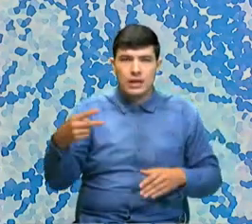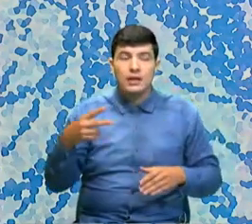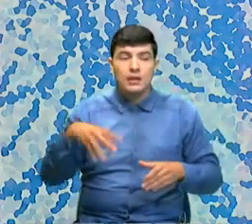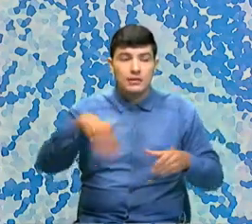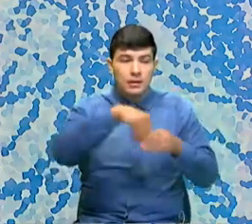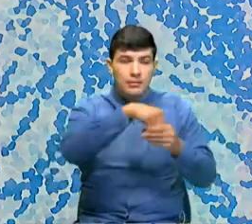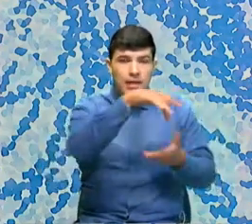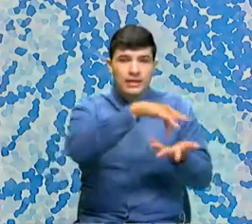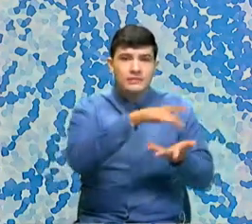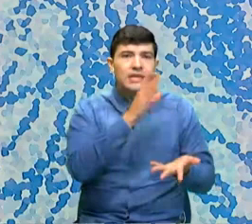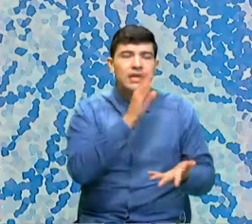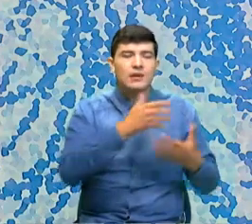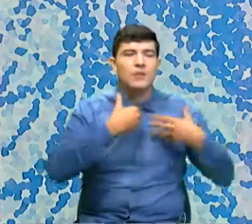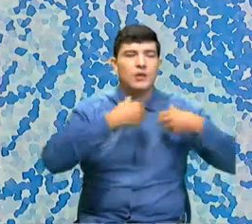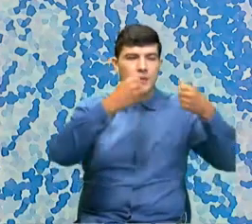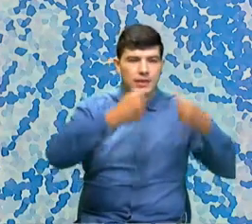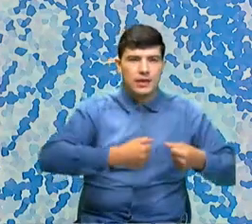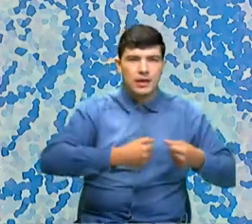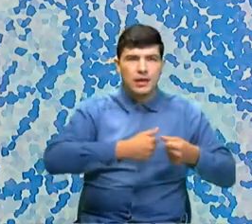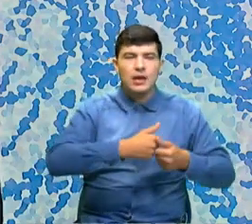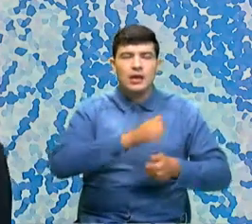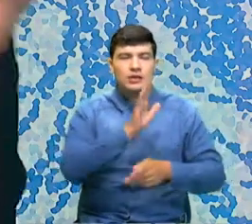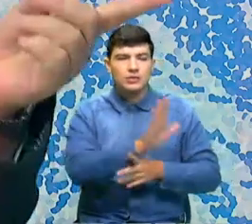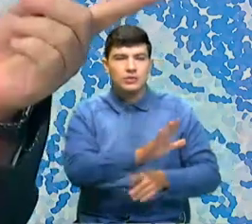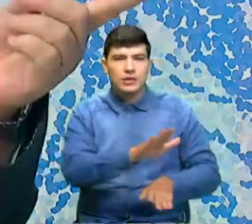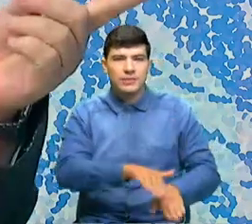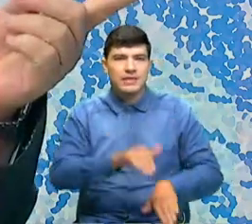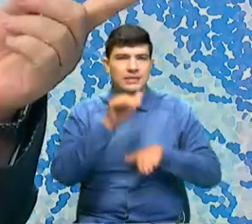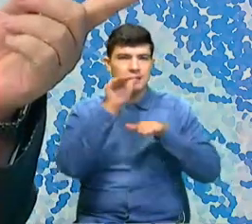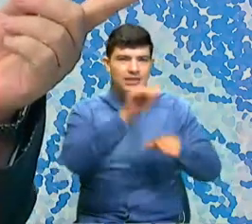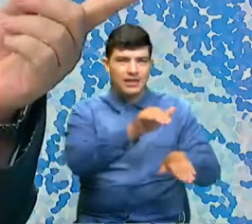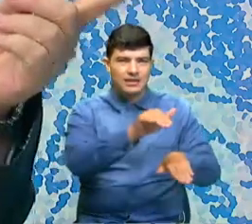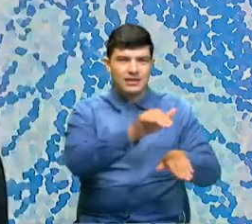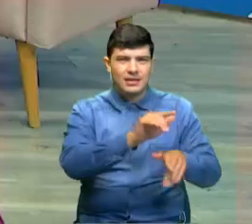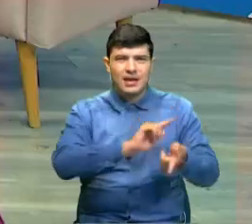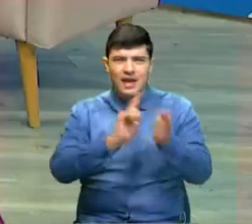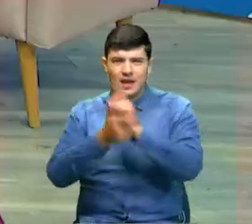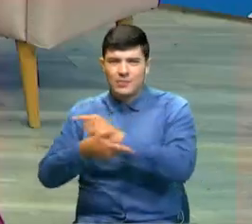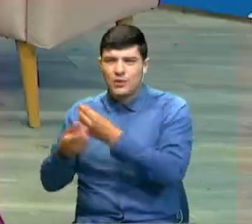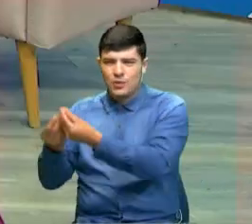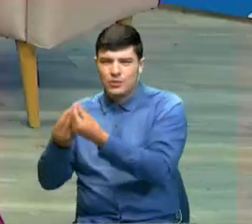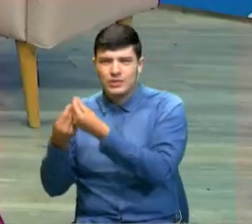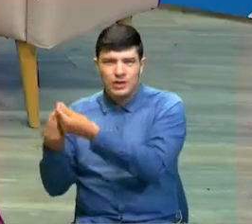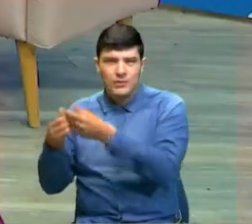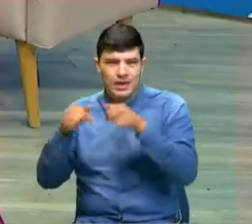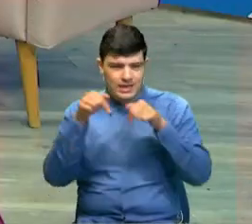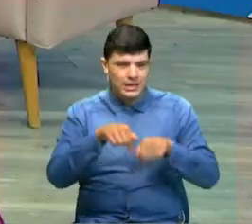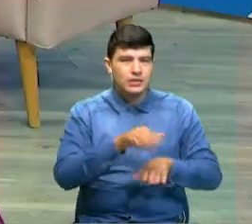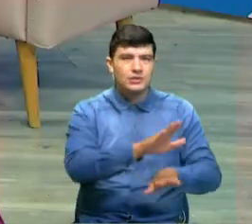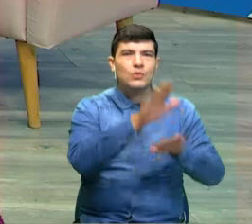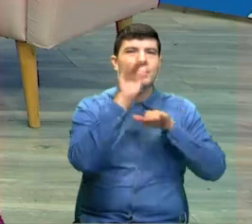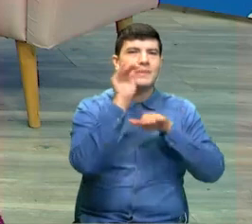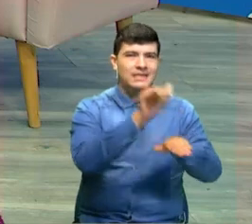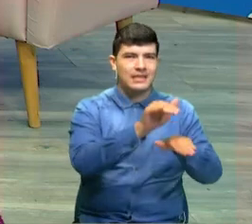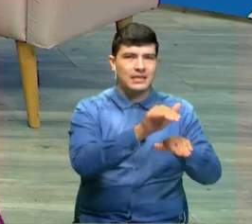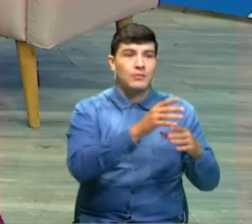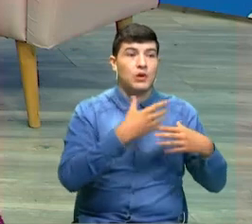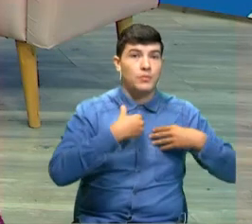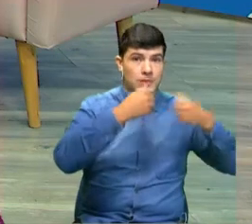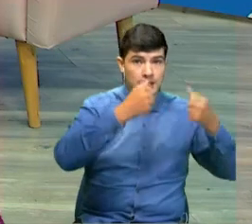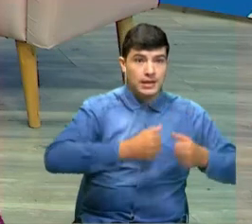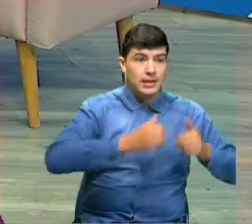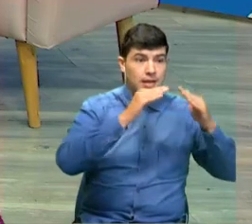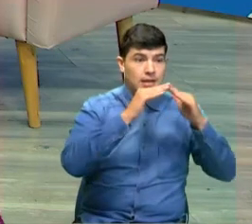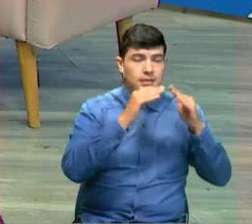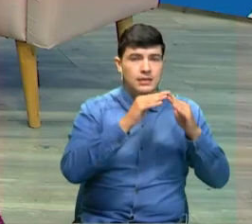propietarios, su representante, fíjese que cambia con lo de los consejos, esta figura no está. Entonces, están los